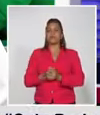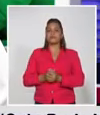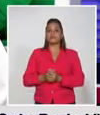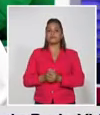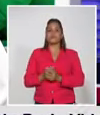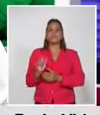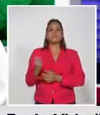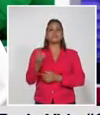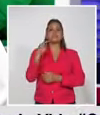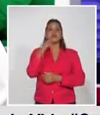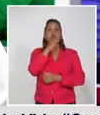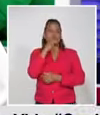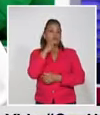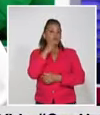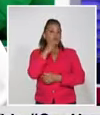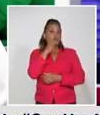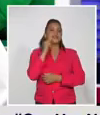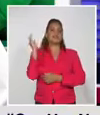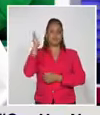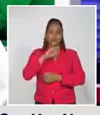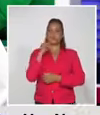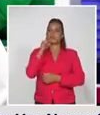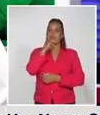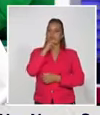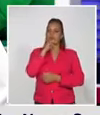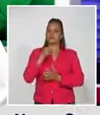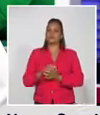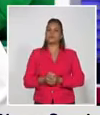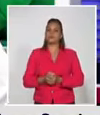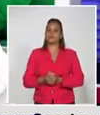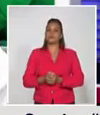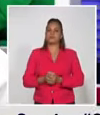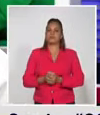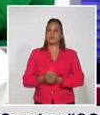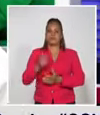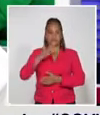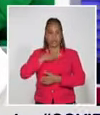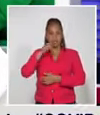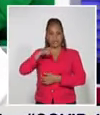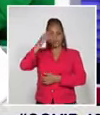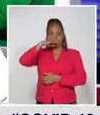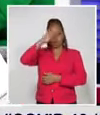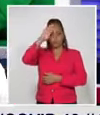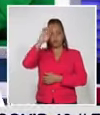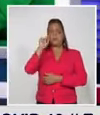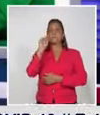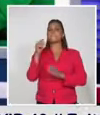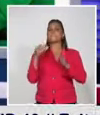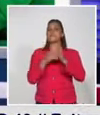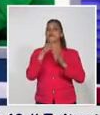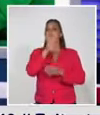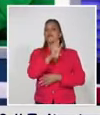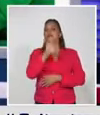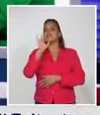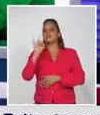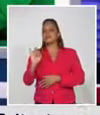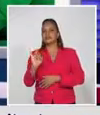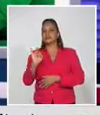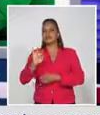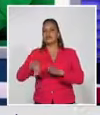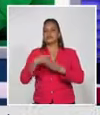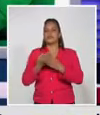rusa procedente de Rusia. Autóctonos, cifra elevada, 1047 en el día de